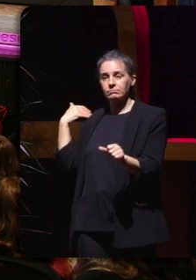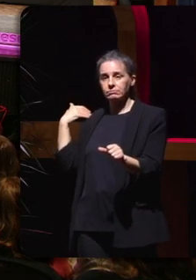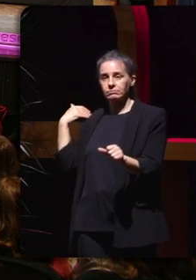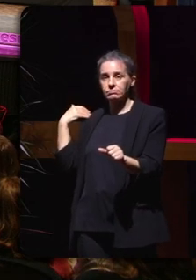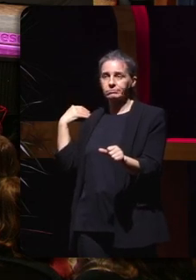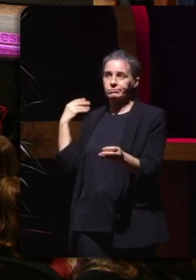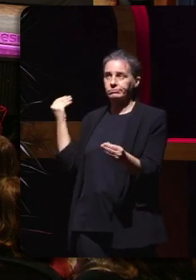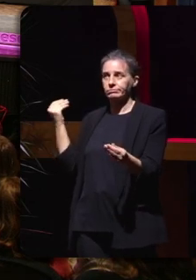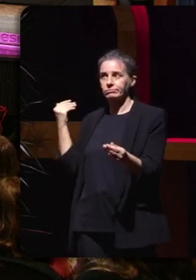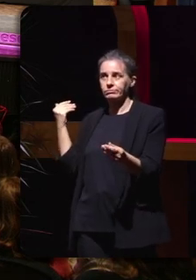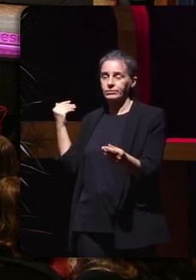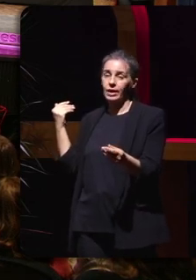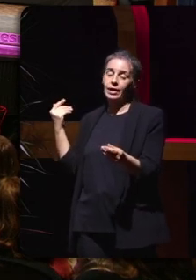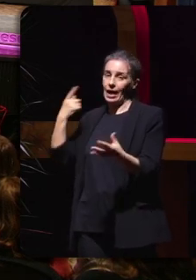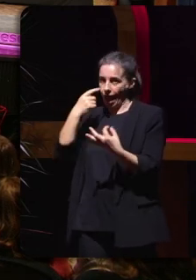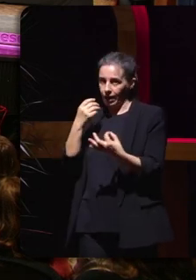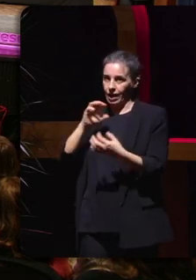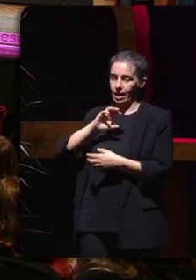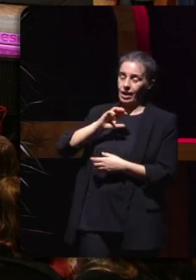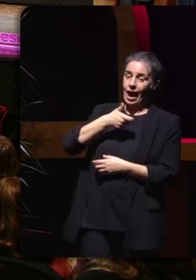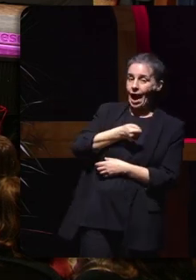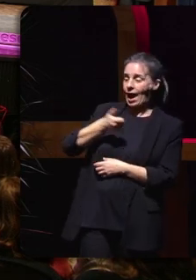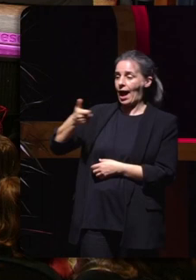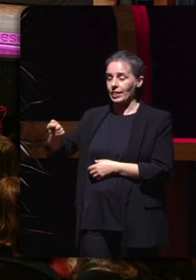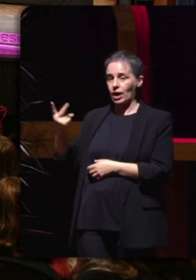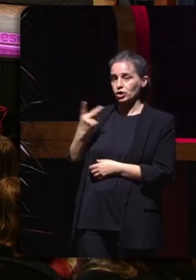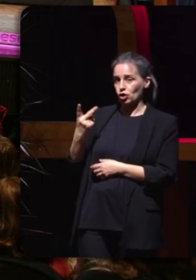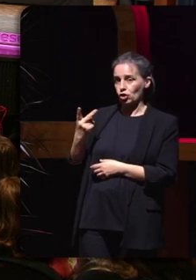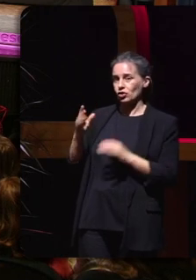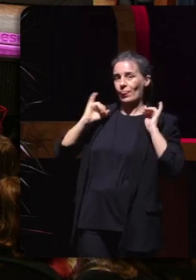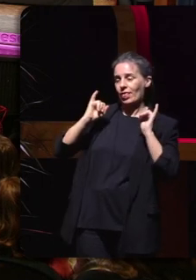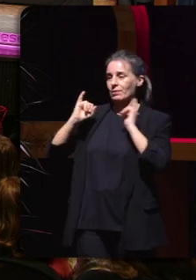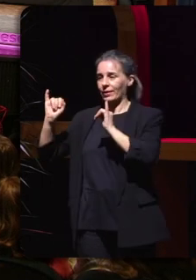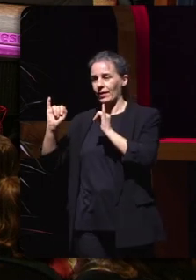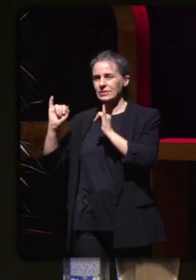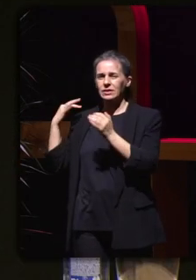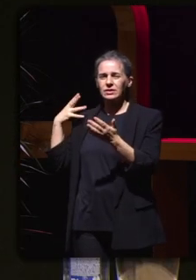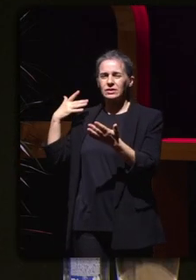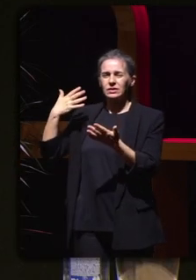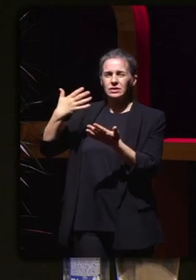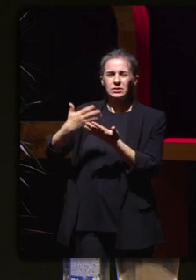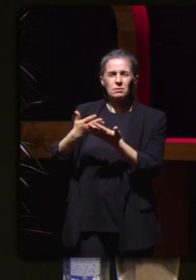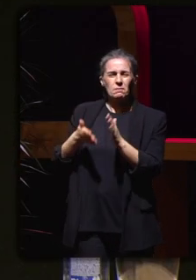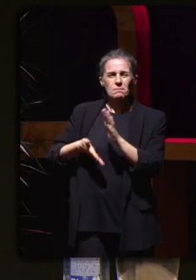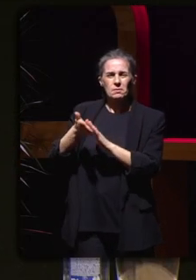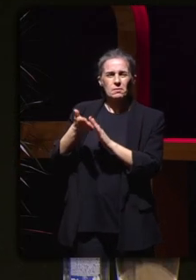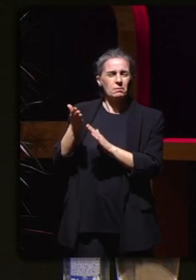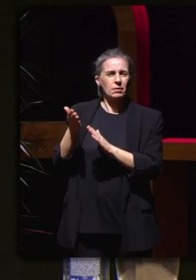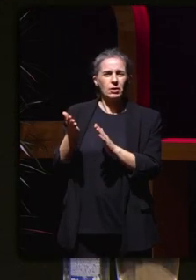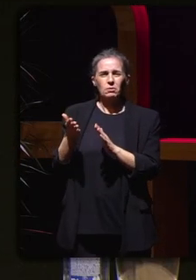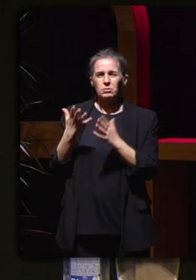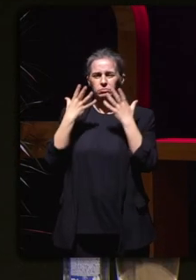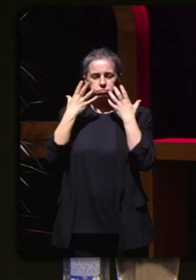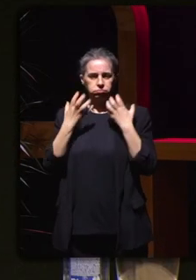bueno dos cadenas muy divertidas y creo que han perdido muchísimo el sentido del humor y creo que parte de conseguir